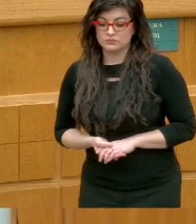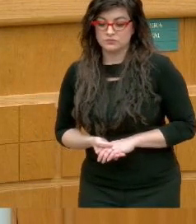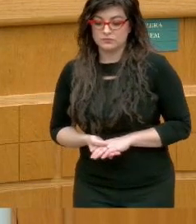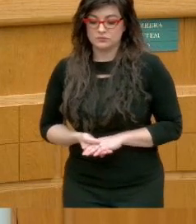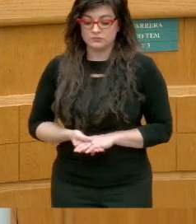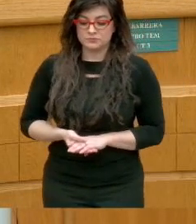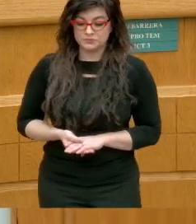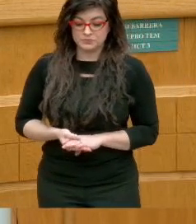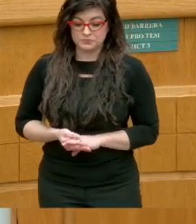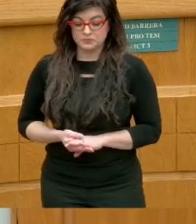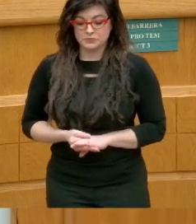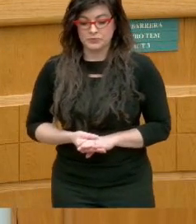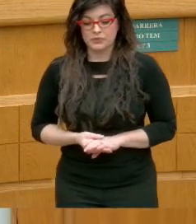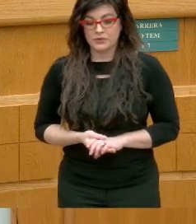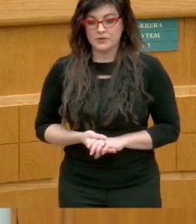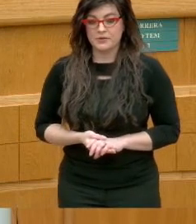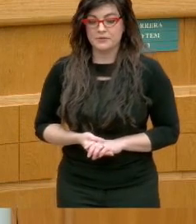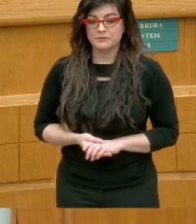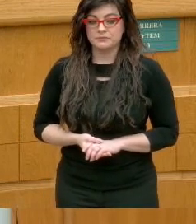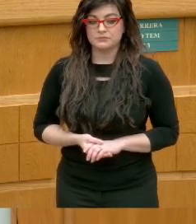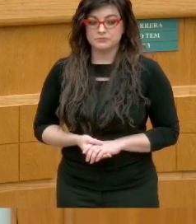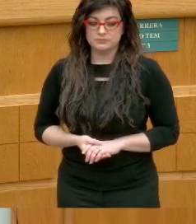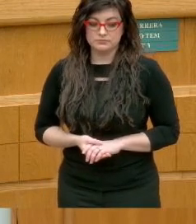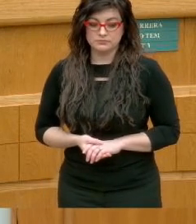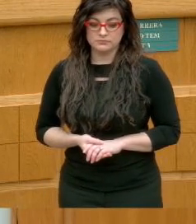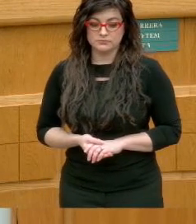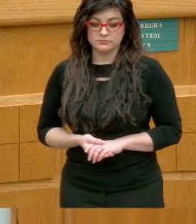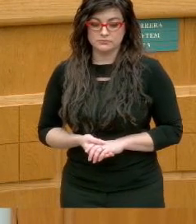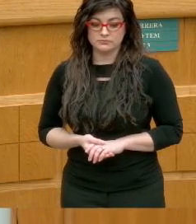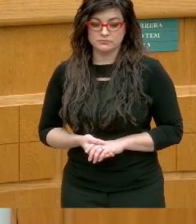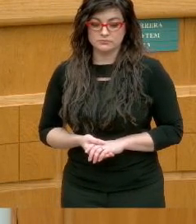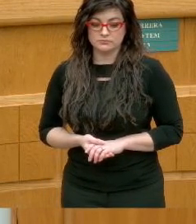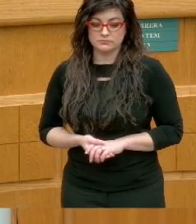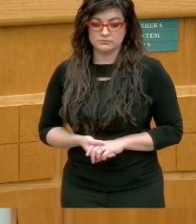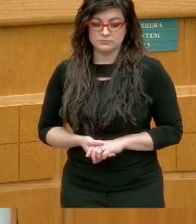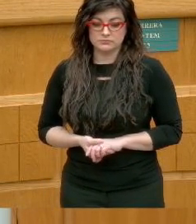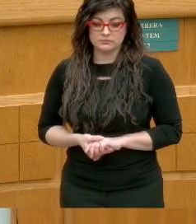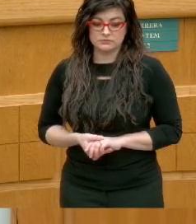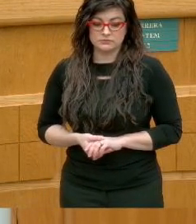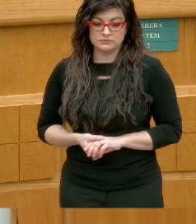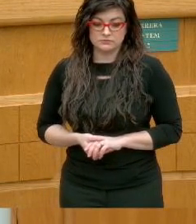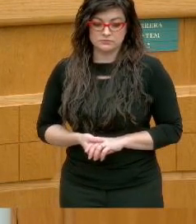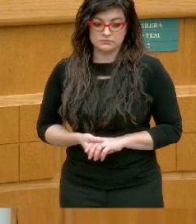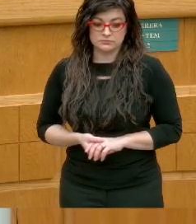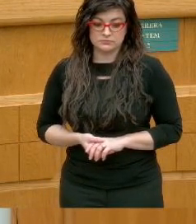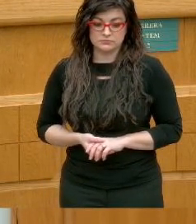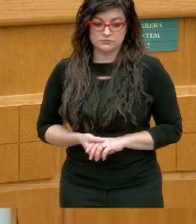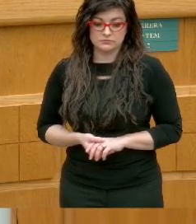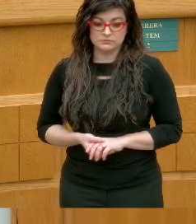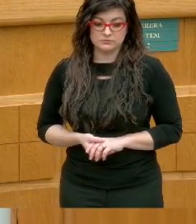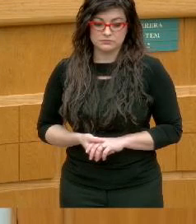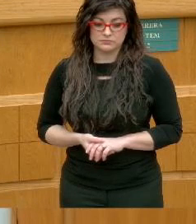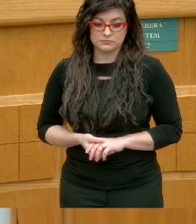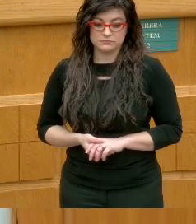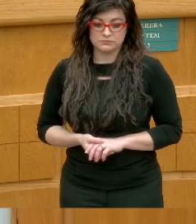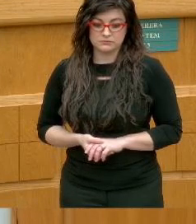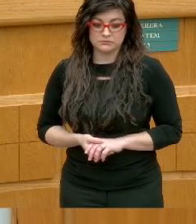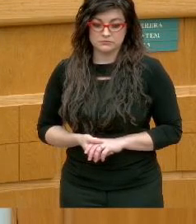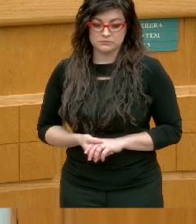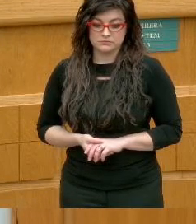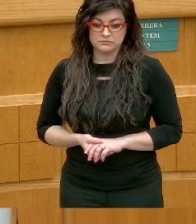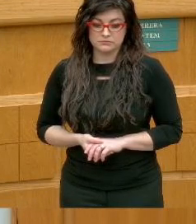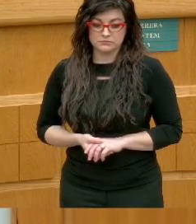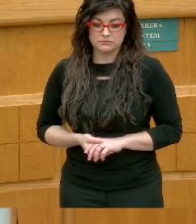ya 242 las aplicaciones solicitadas por negociantes quienes se han visto afectados por la pandemia. Quiero recordarles a aquellas personas que van a realizar